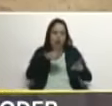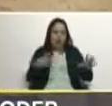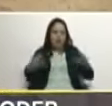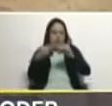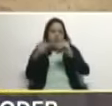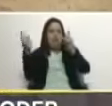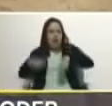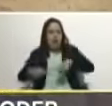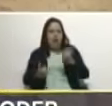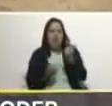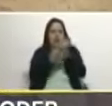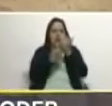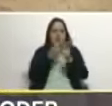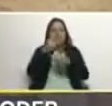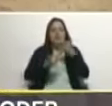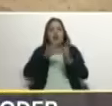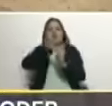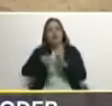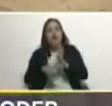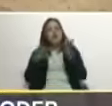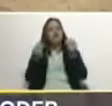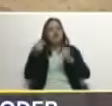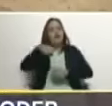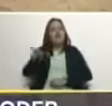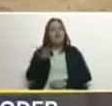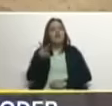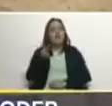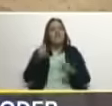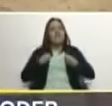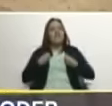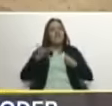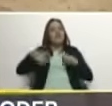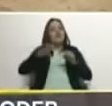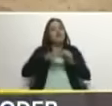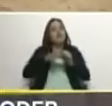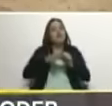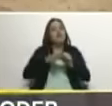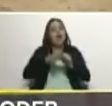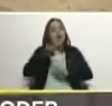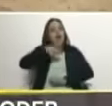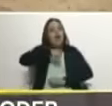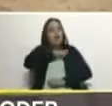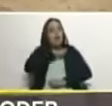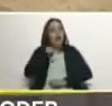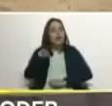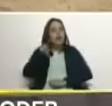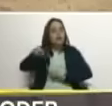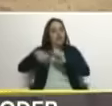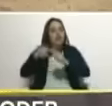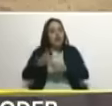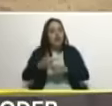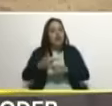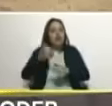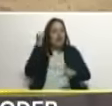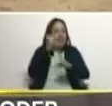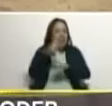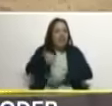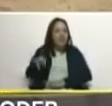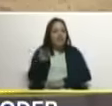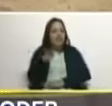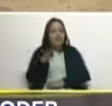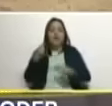También, luego de robar bastante en Venezuela, vive en Madrid. Luego de cometer crímenes en Venezuela, vive en Madrid, en Ledesma.